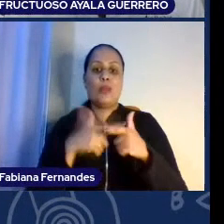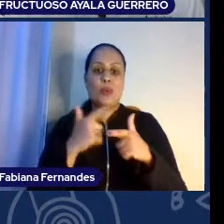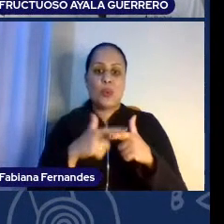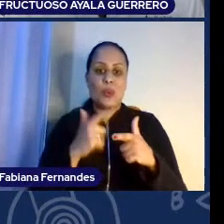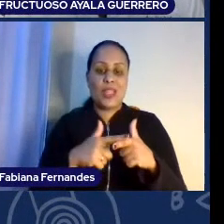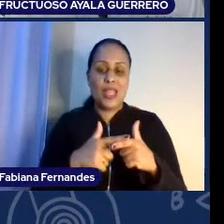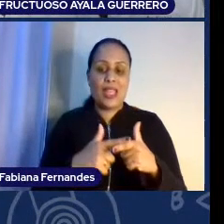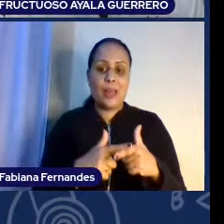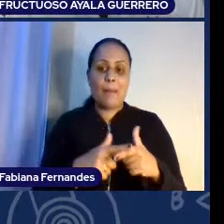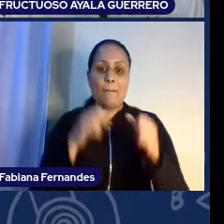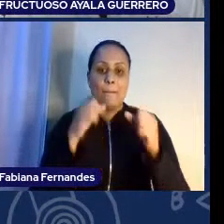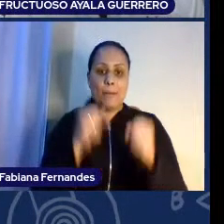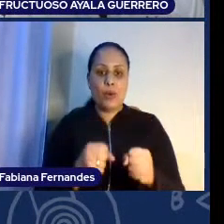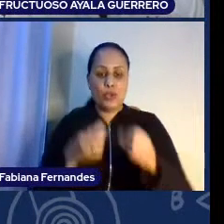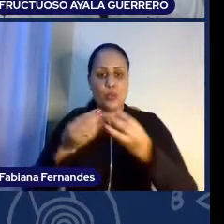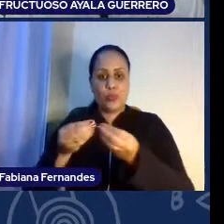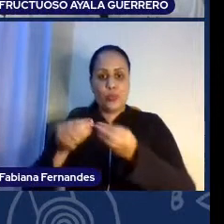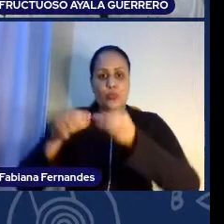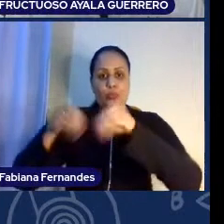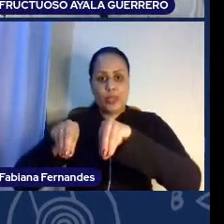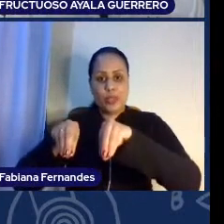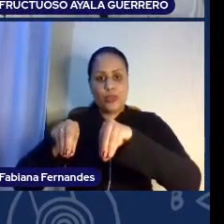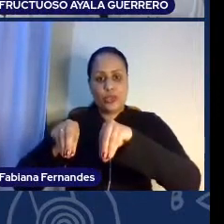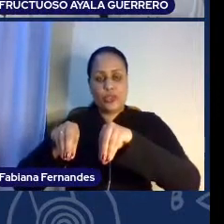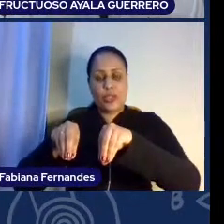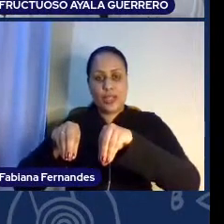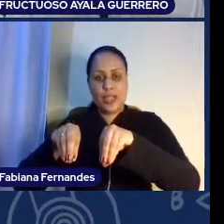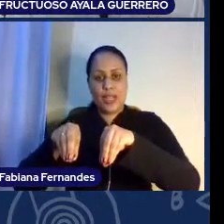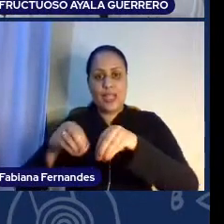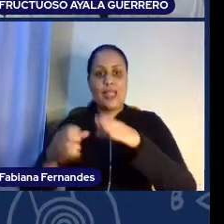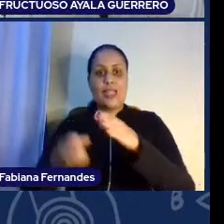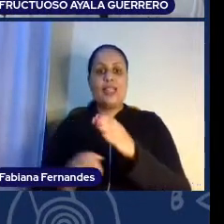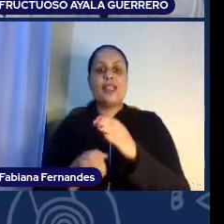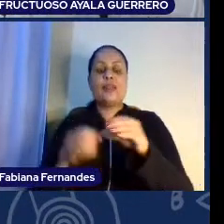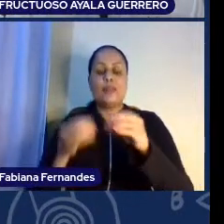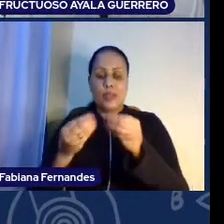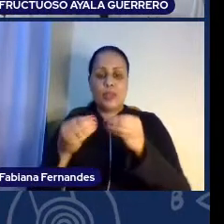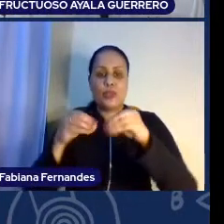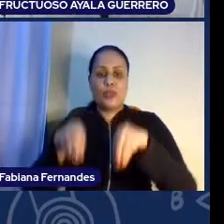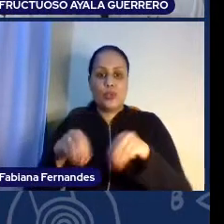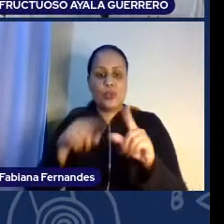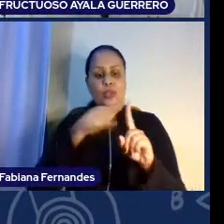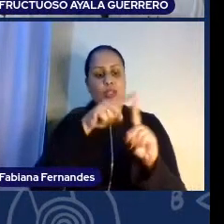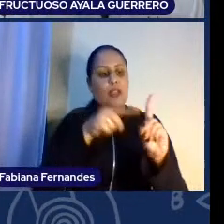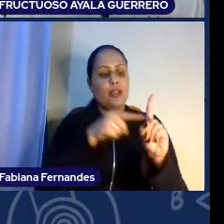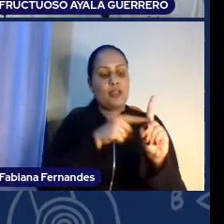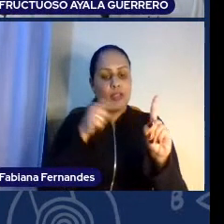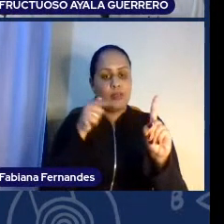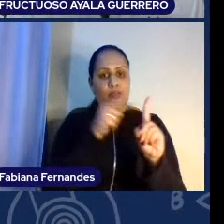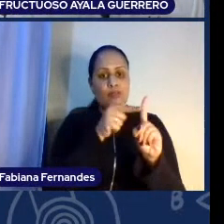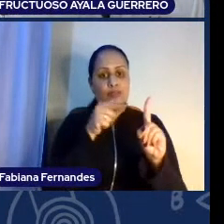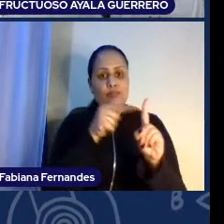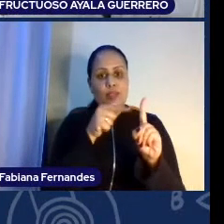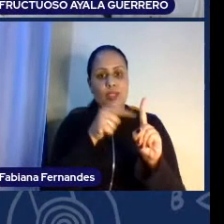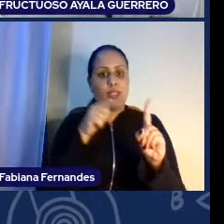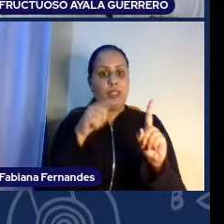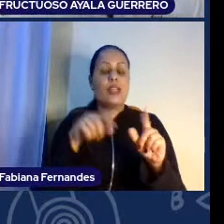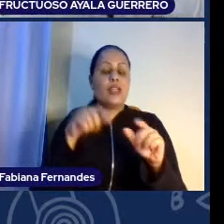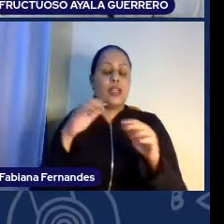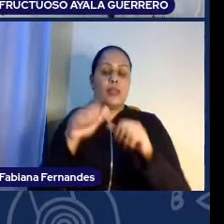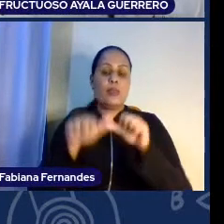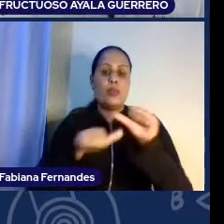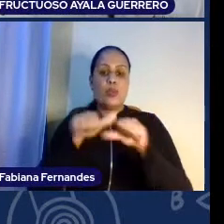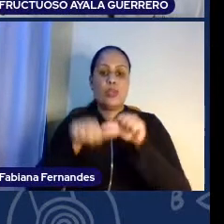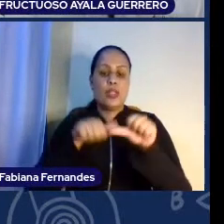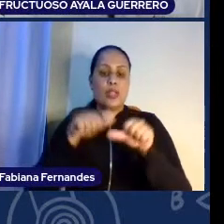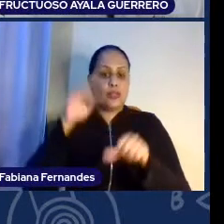eso puede dar origen a alteraciones del cerebro. Y ya al